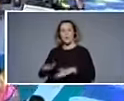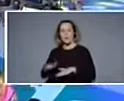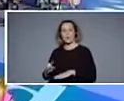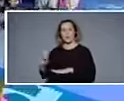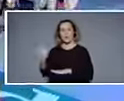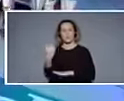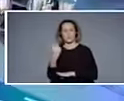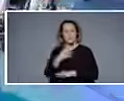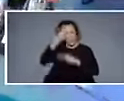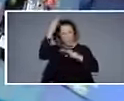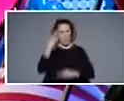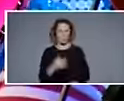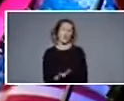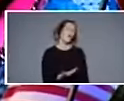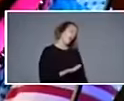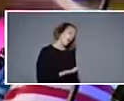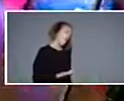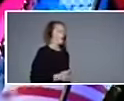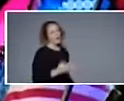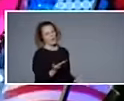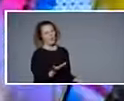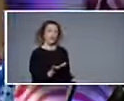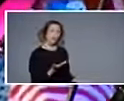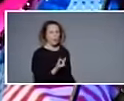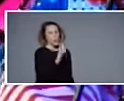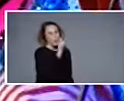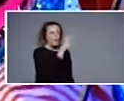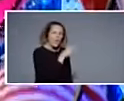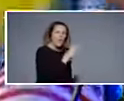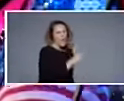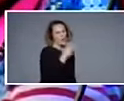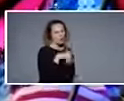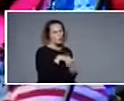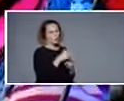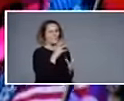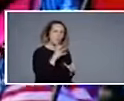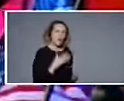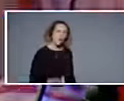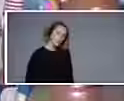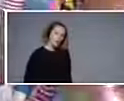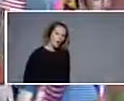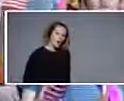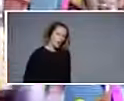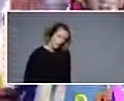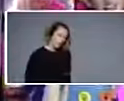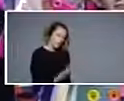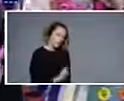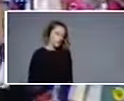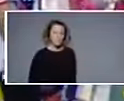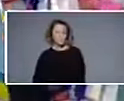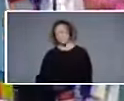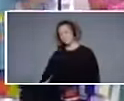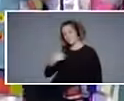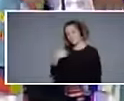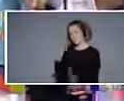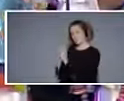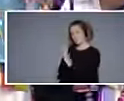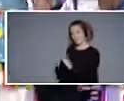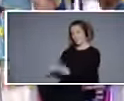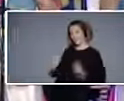acercará. Hermano, déjame un euro, que la cosa está fatal. Si te cuento yo